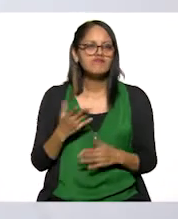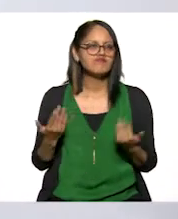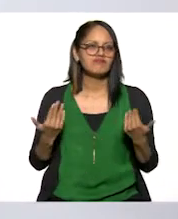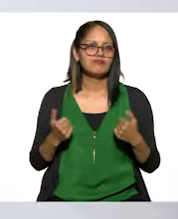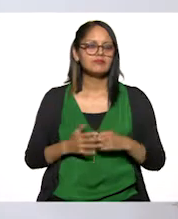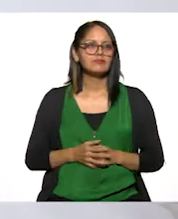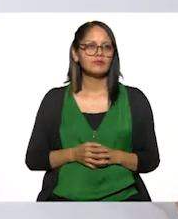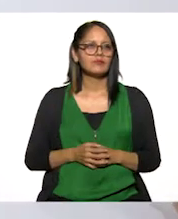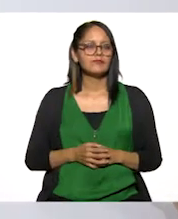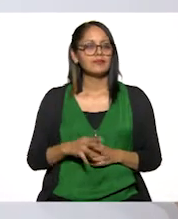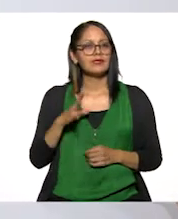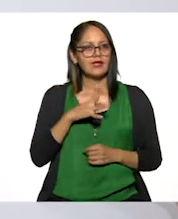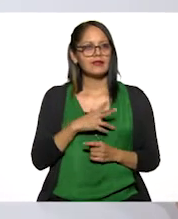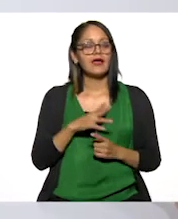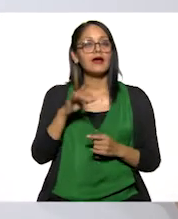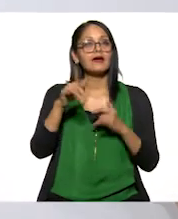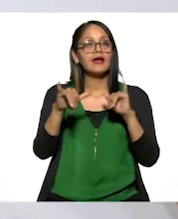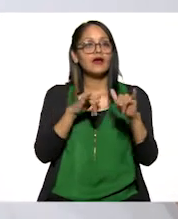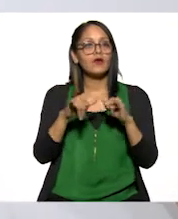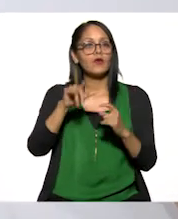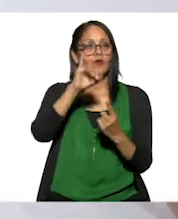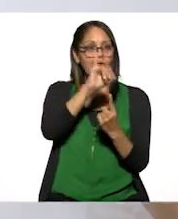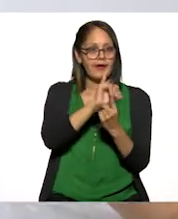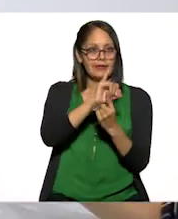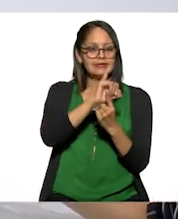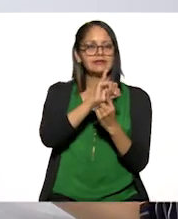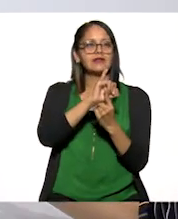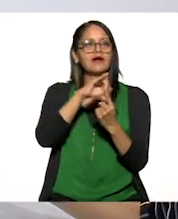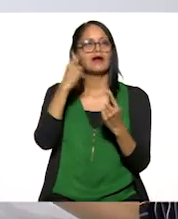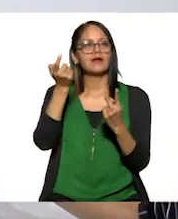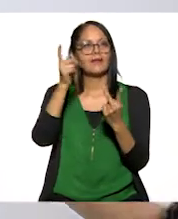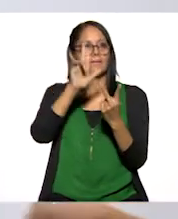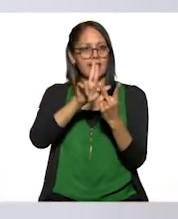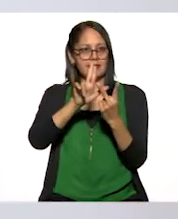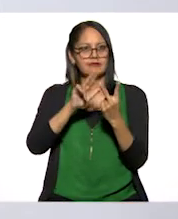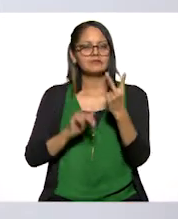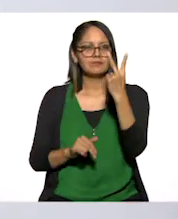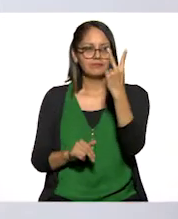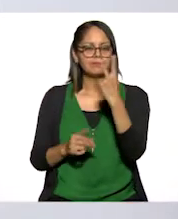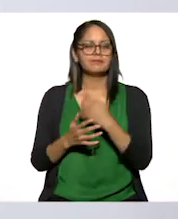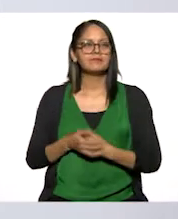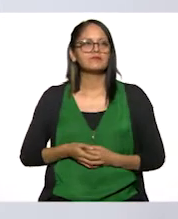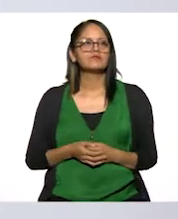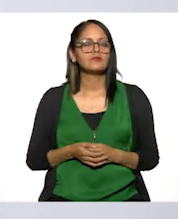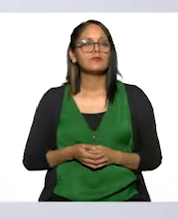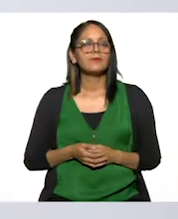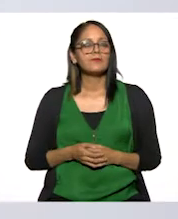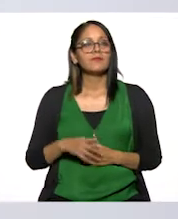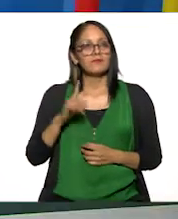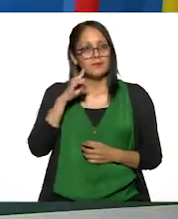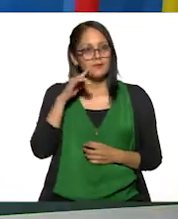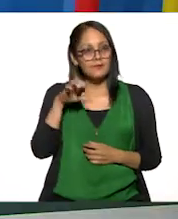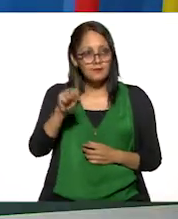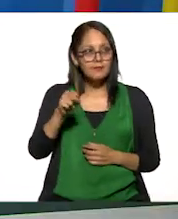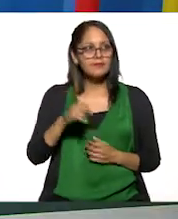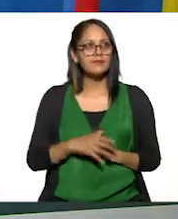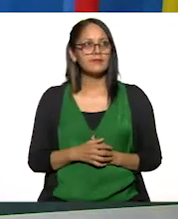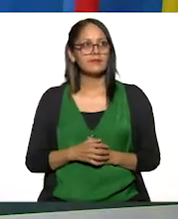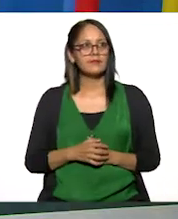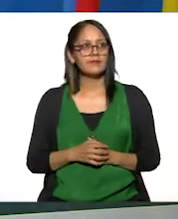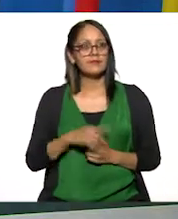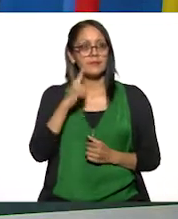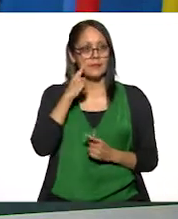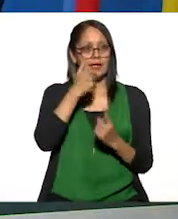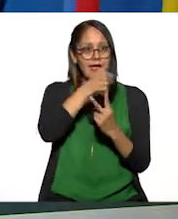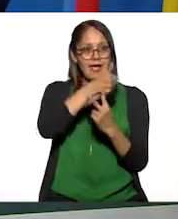No. Entonces tenemos geografía el jueves y el martes. Así es. Considerando que